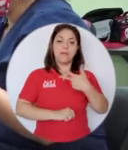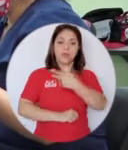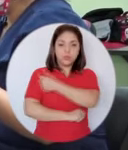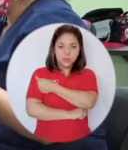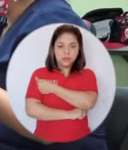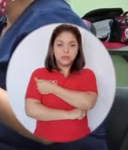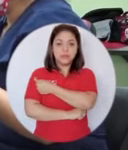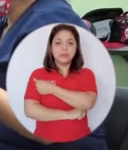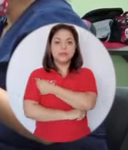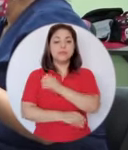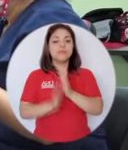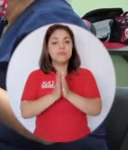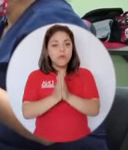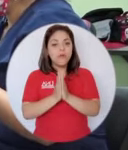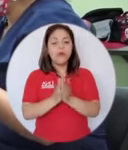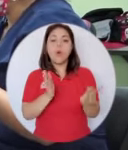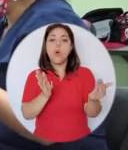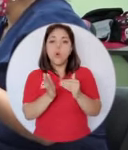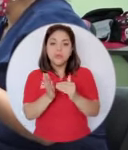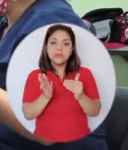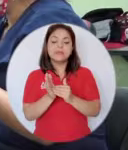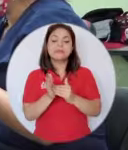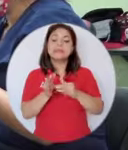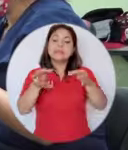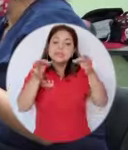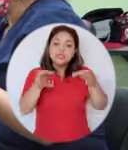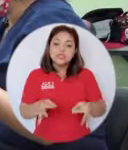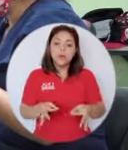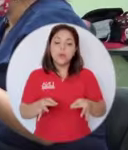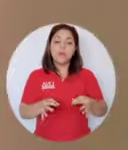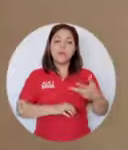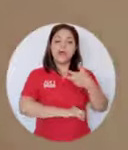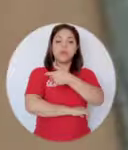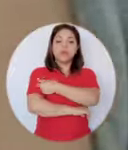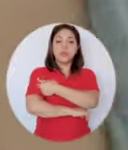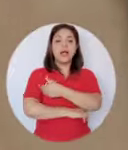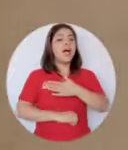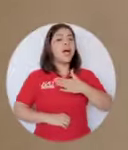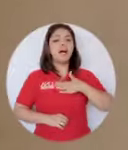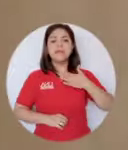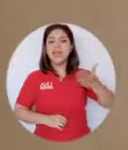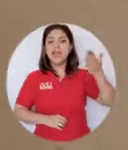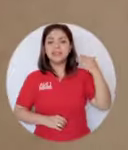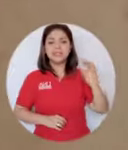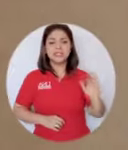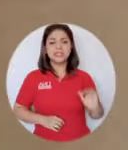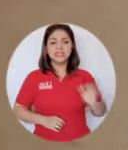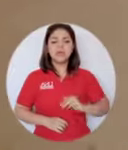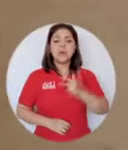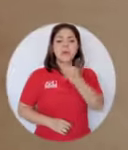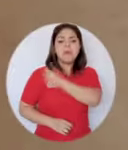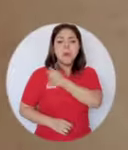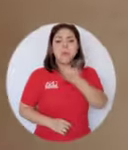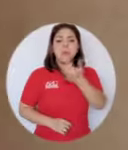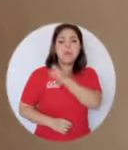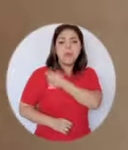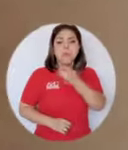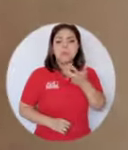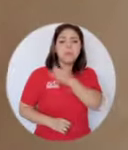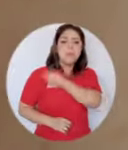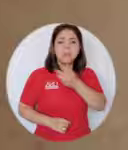recomendación es vacunarse, retomar el camino de la vacunación. A mí me vacunaron contra